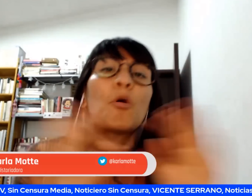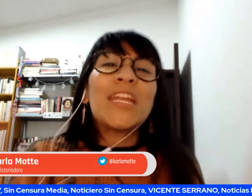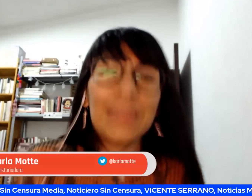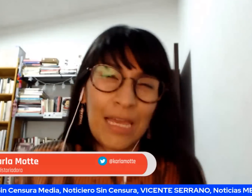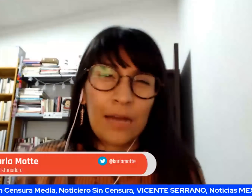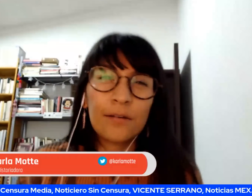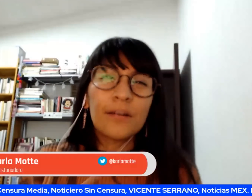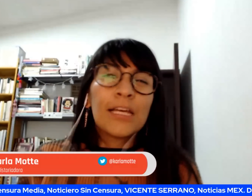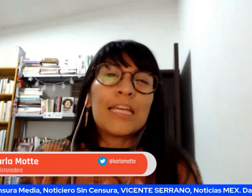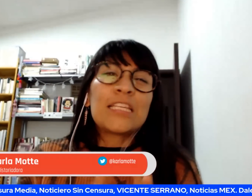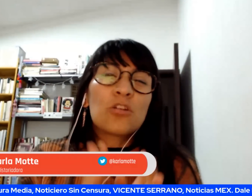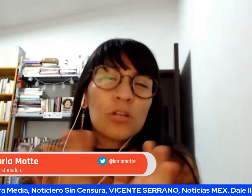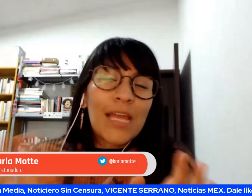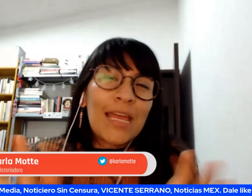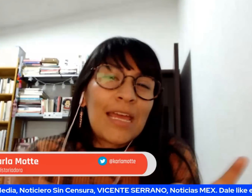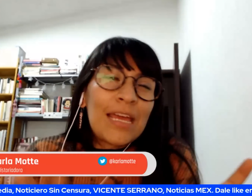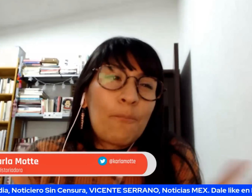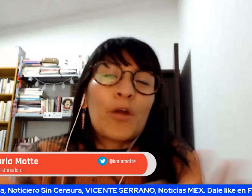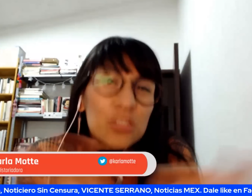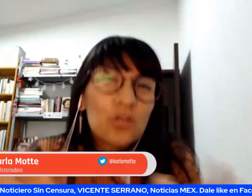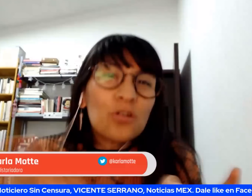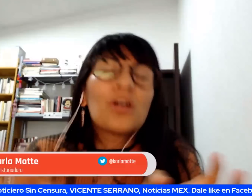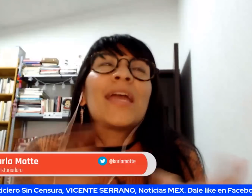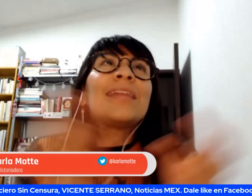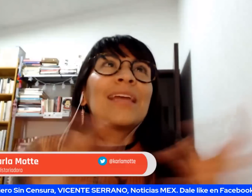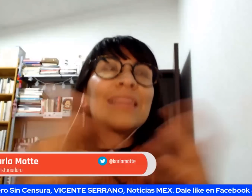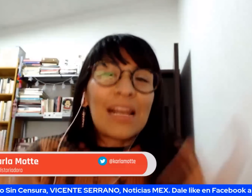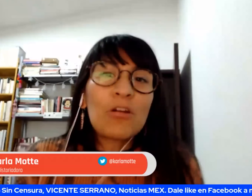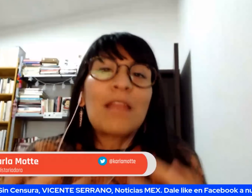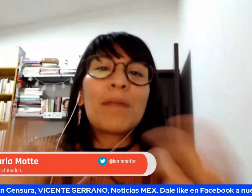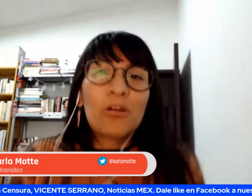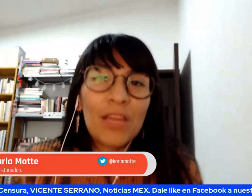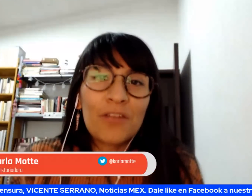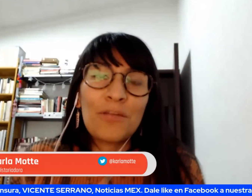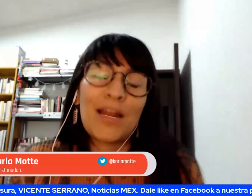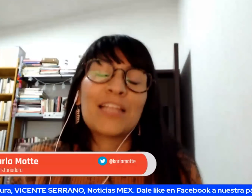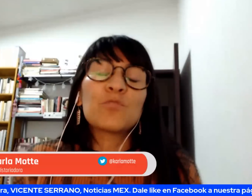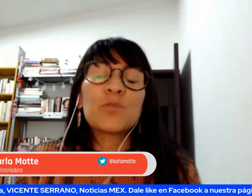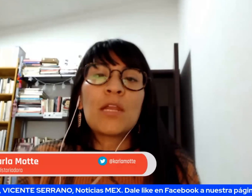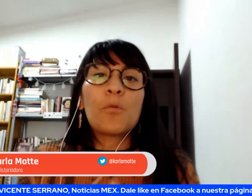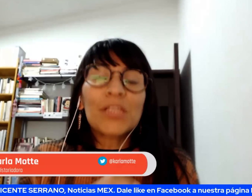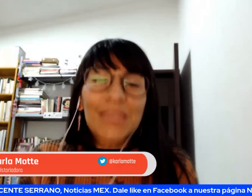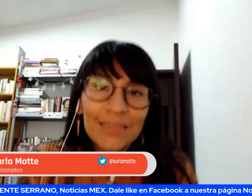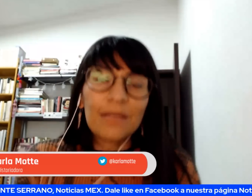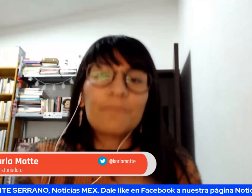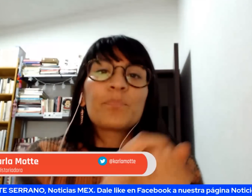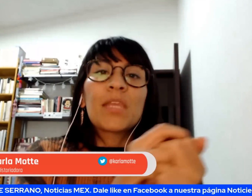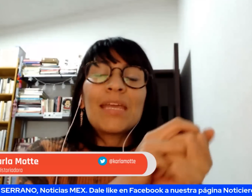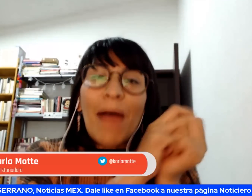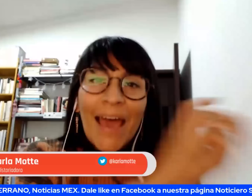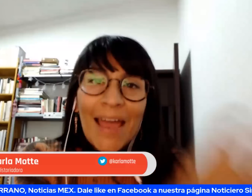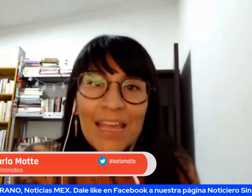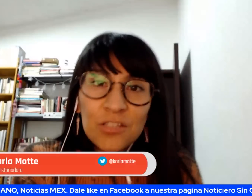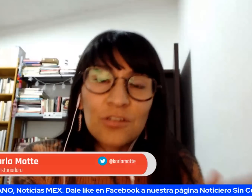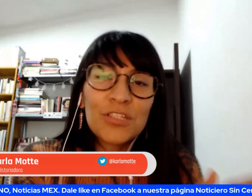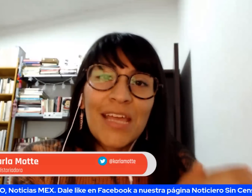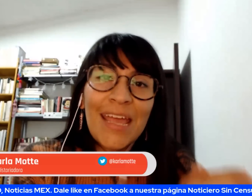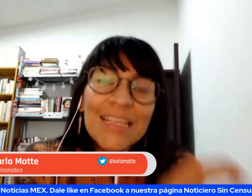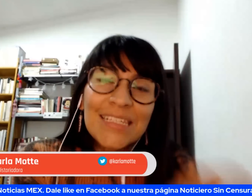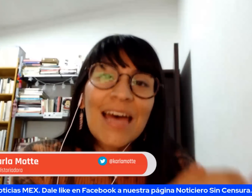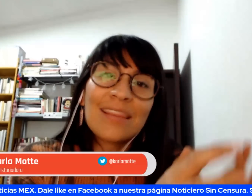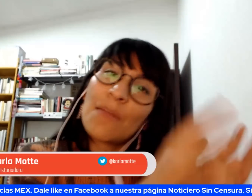cosa política, ¿no? Y por eso entenderlo en el marco del neoliberalismo es bien importante. Para